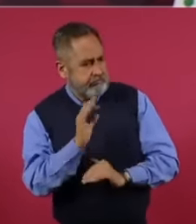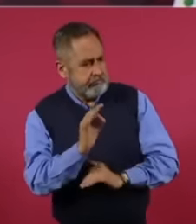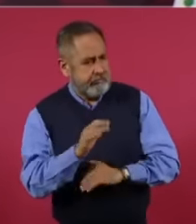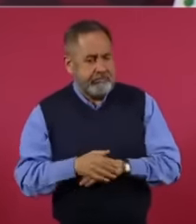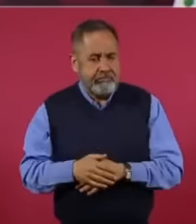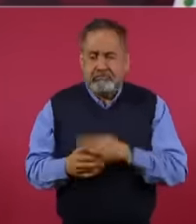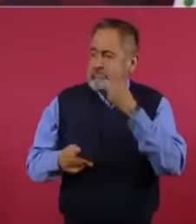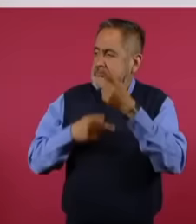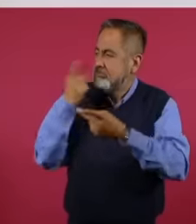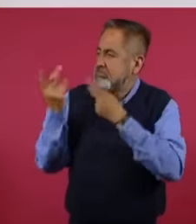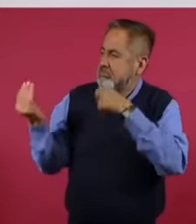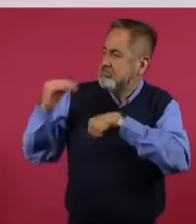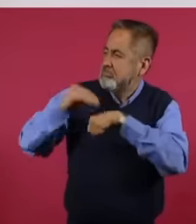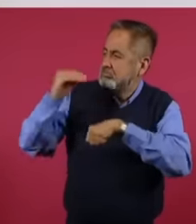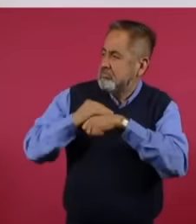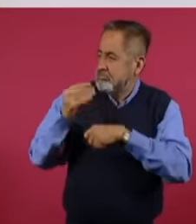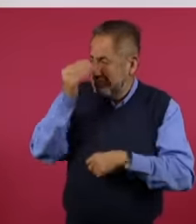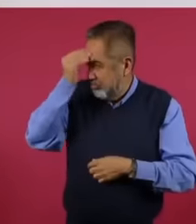calumnias,